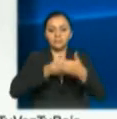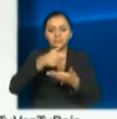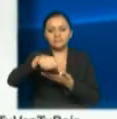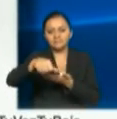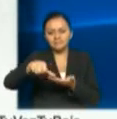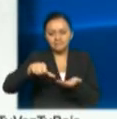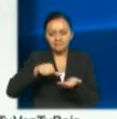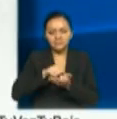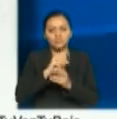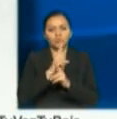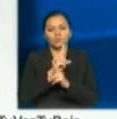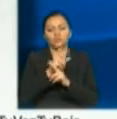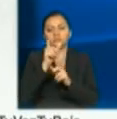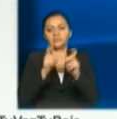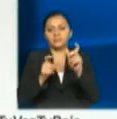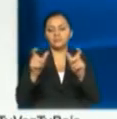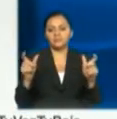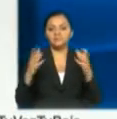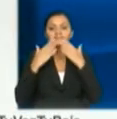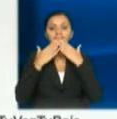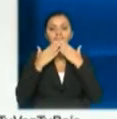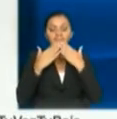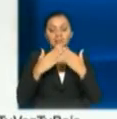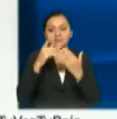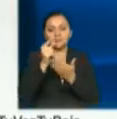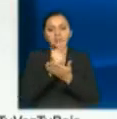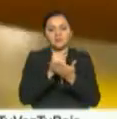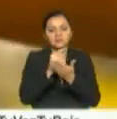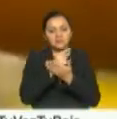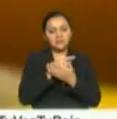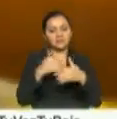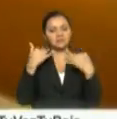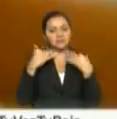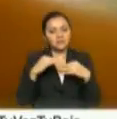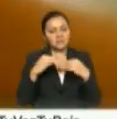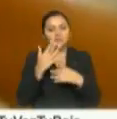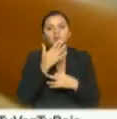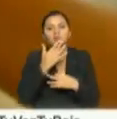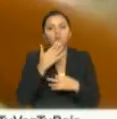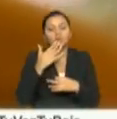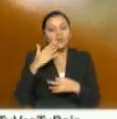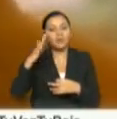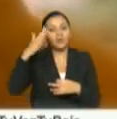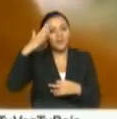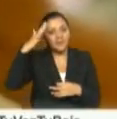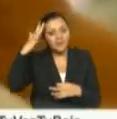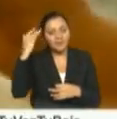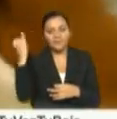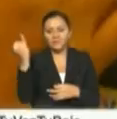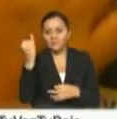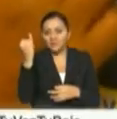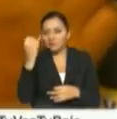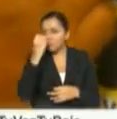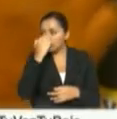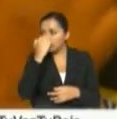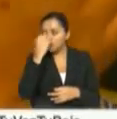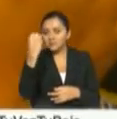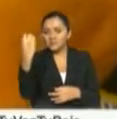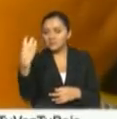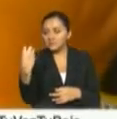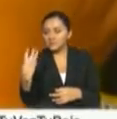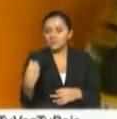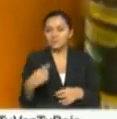el Consumo Humano. Gracias a su diseño, sencillez y colores llamativos, el etiquetado tipo semáforo